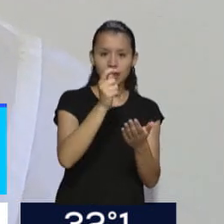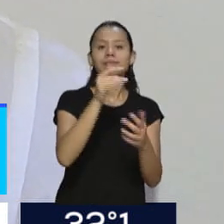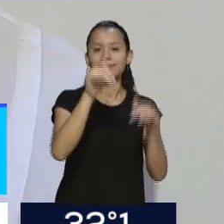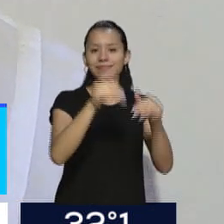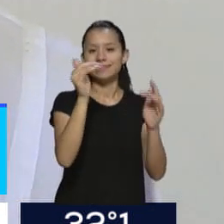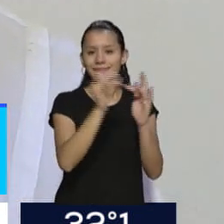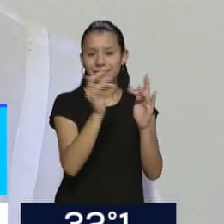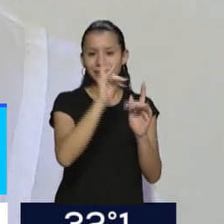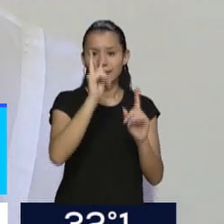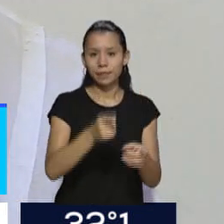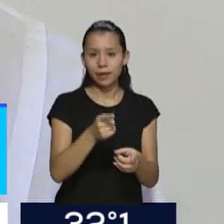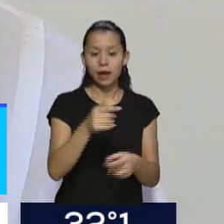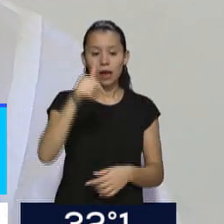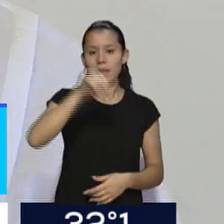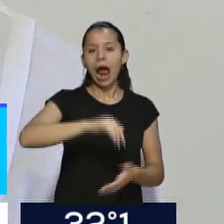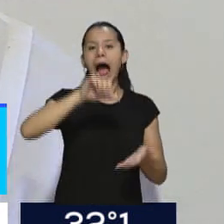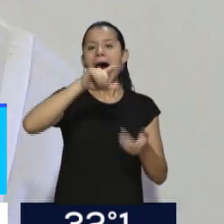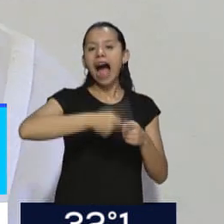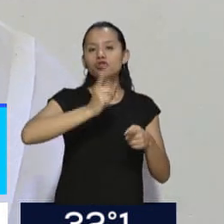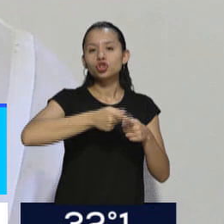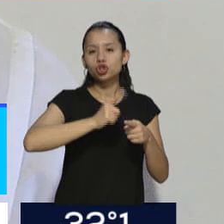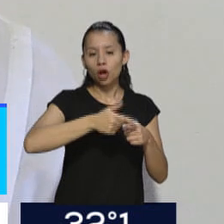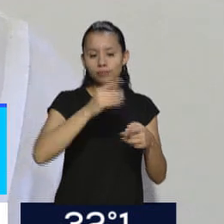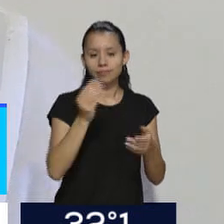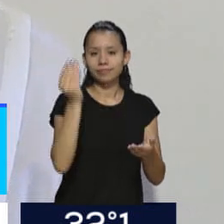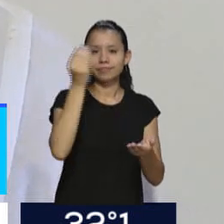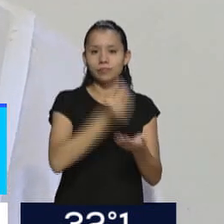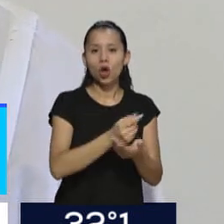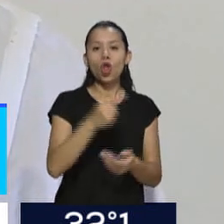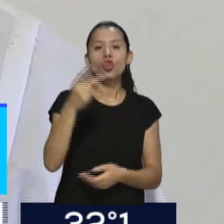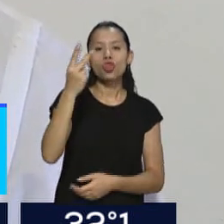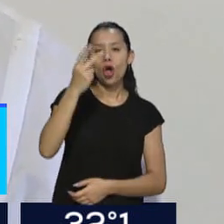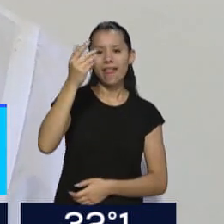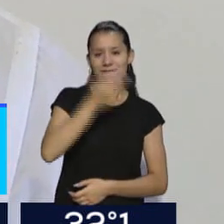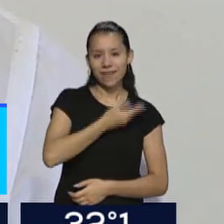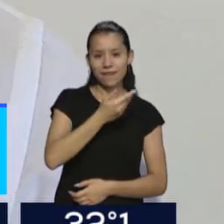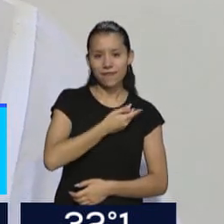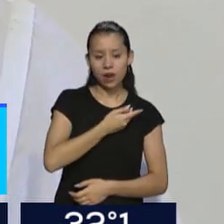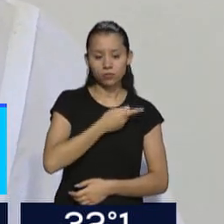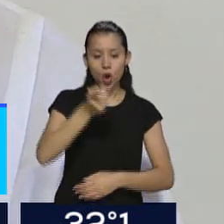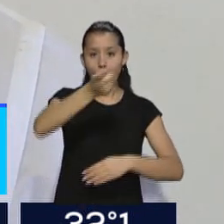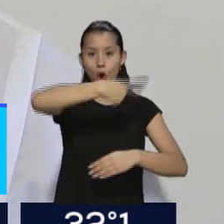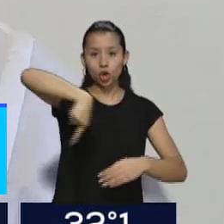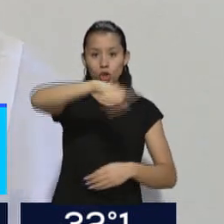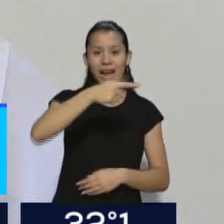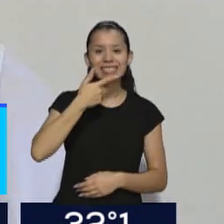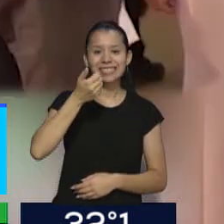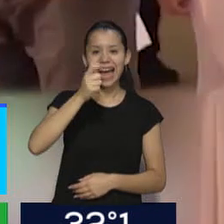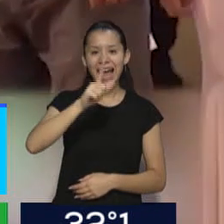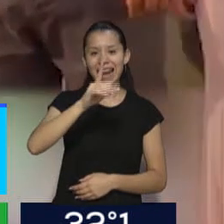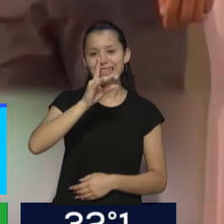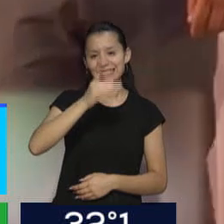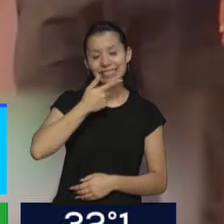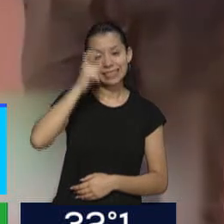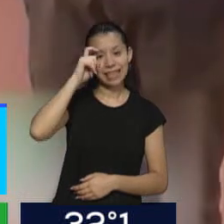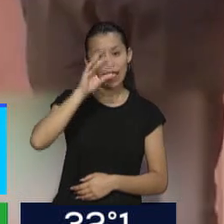el acto central del departamento, que va a ser el 2 de febrero en la rotonda de Severo del Castillo, en la rotonda de Salcedo, que está Severo del Castillo y Godoy Cruz.